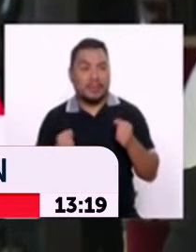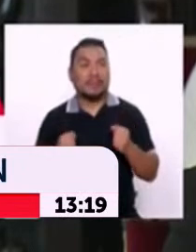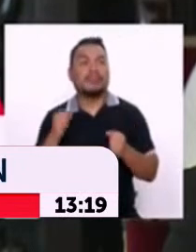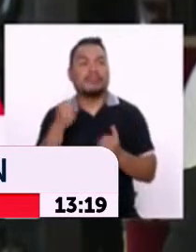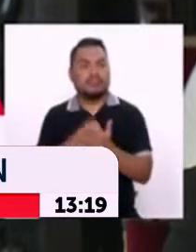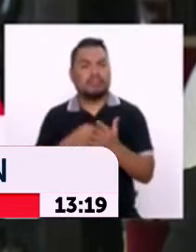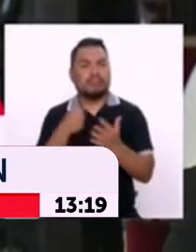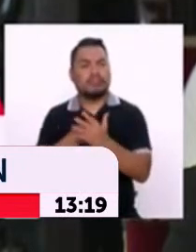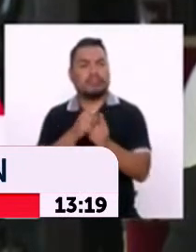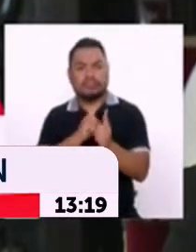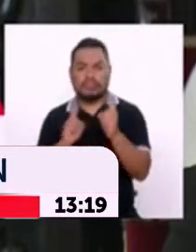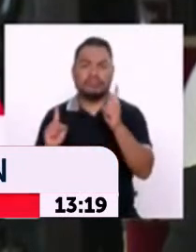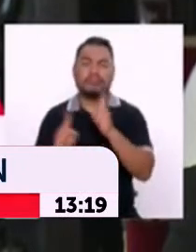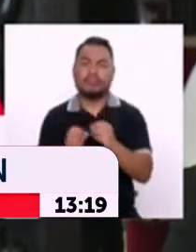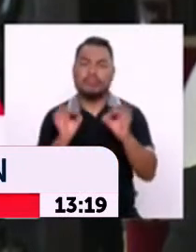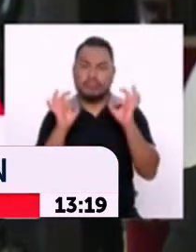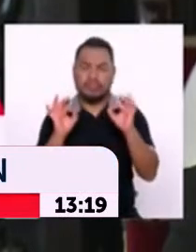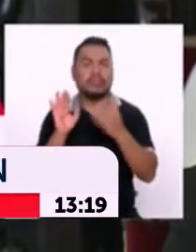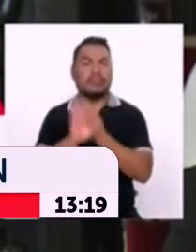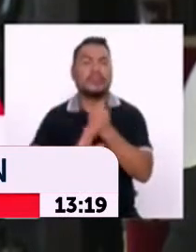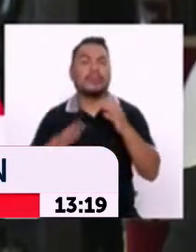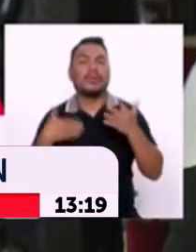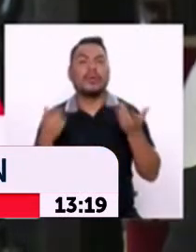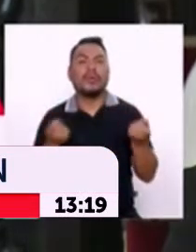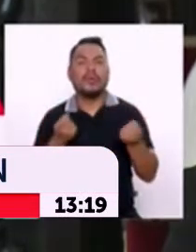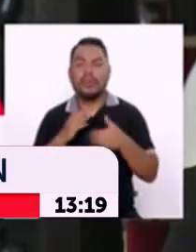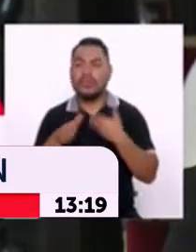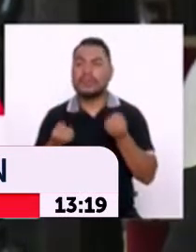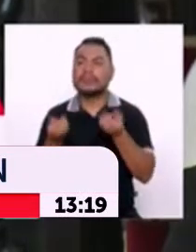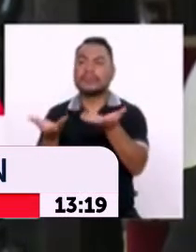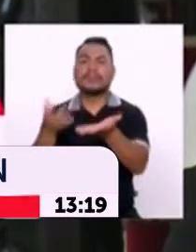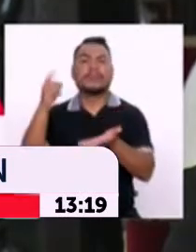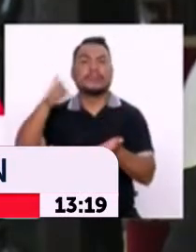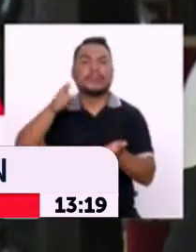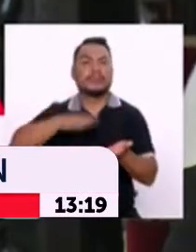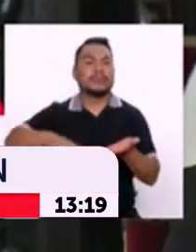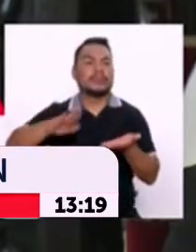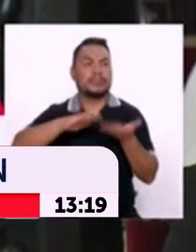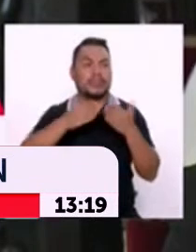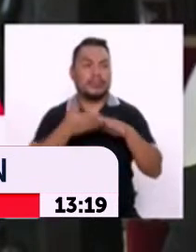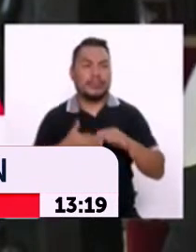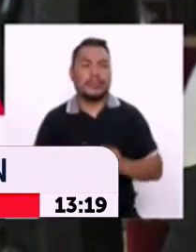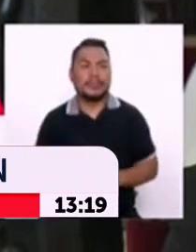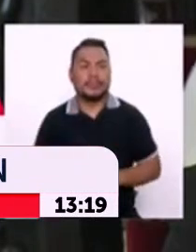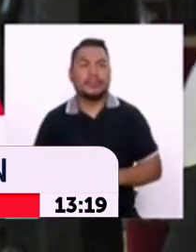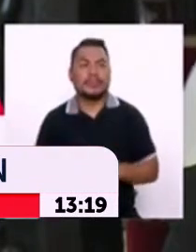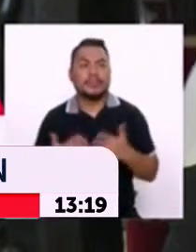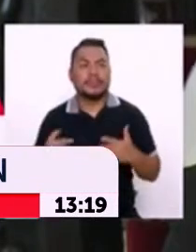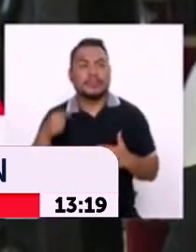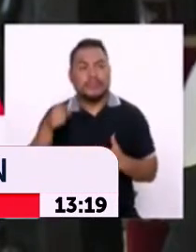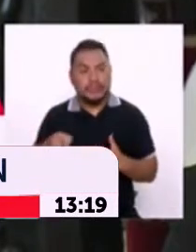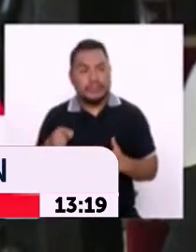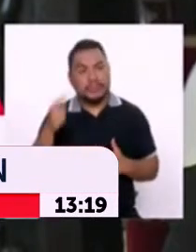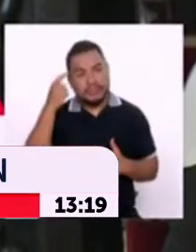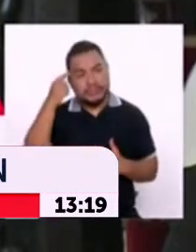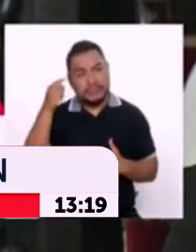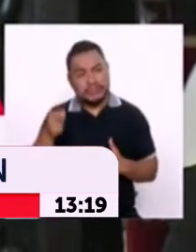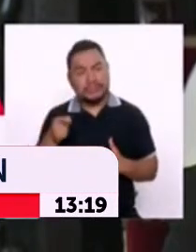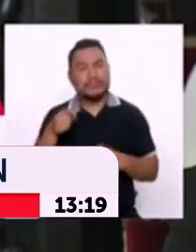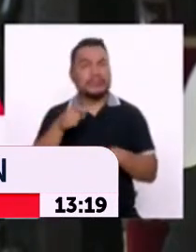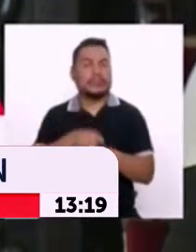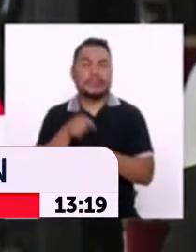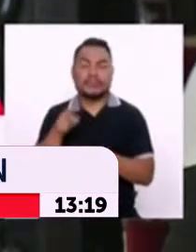al frente y a la altura para poder coberturar las necesidades de la población. Es en ese